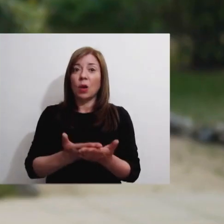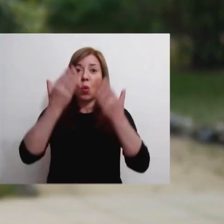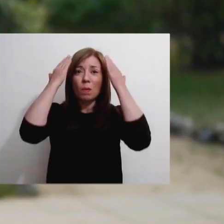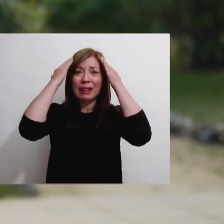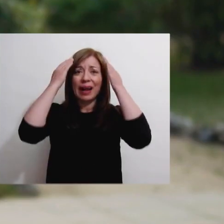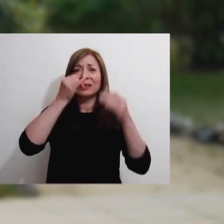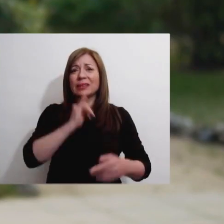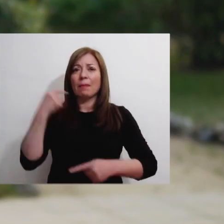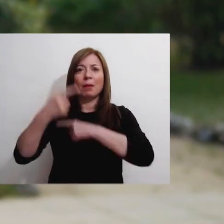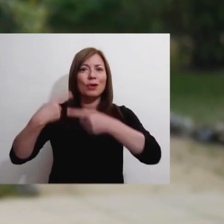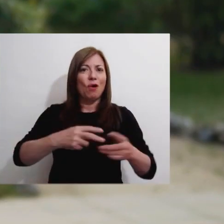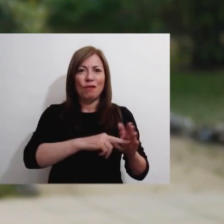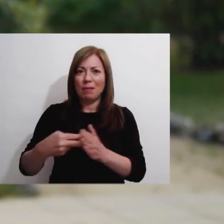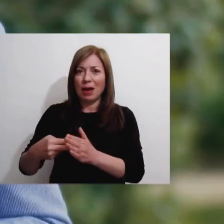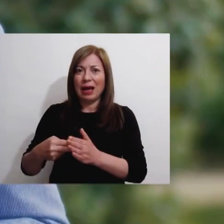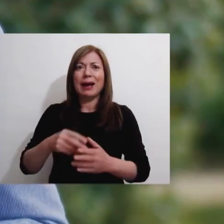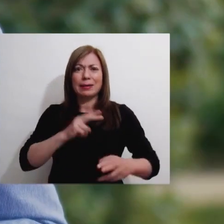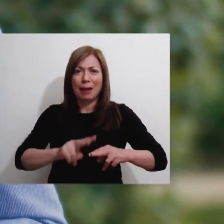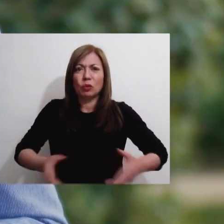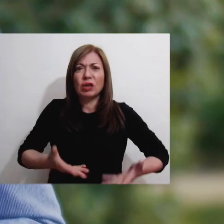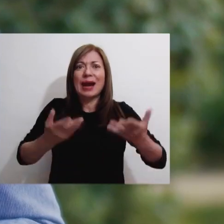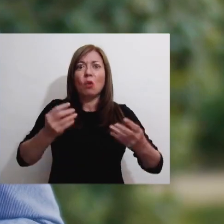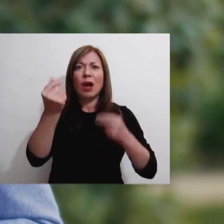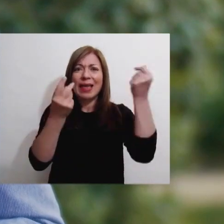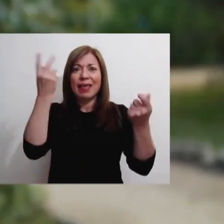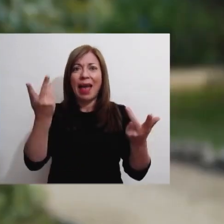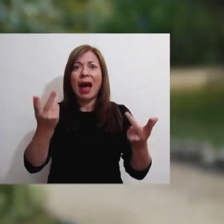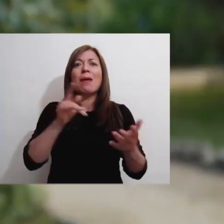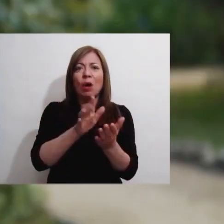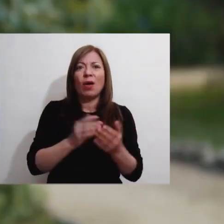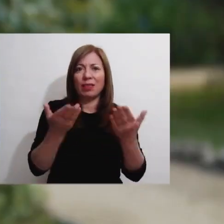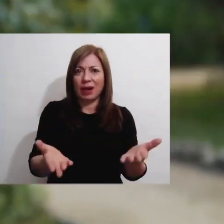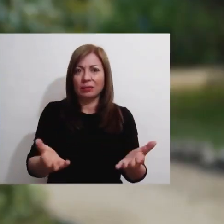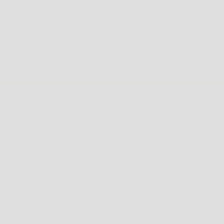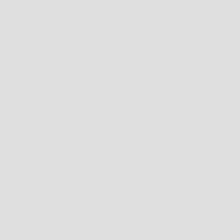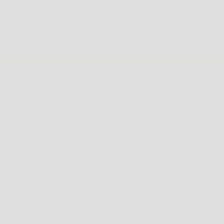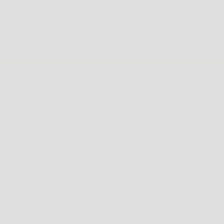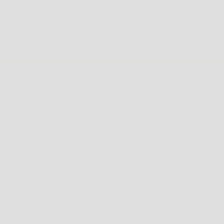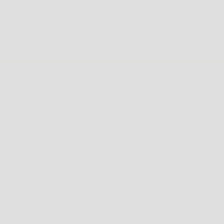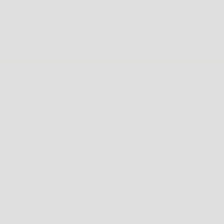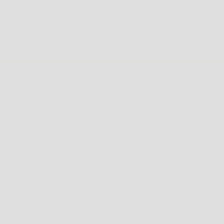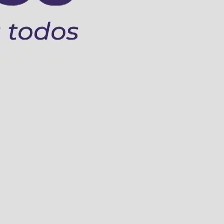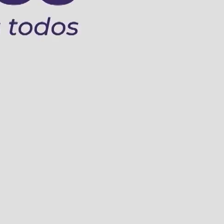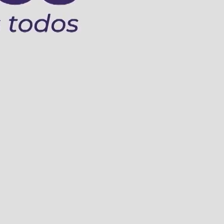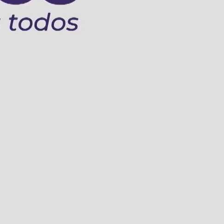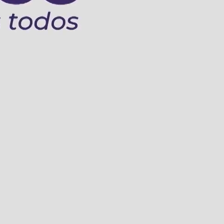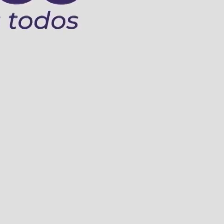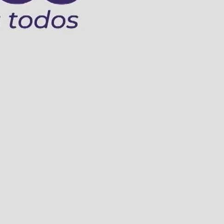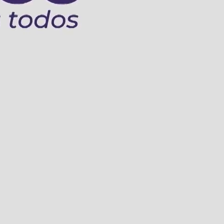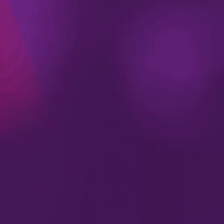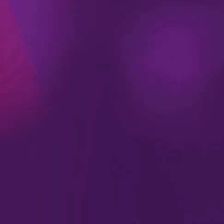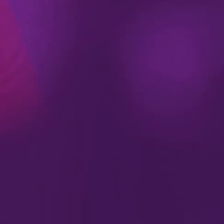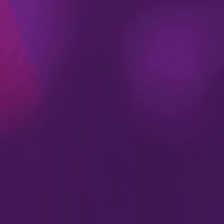La salud mental siempre ha sido un problema. Impulsaremos iniciativas para saldar esta deuda histórica.